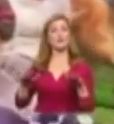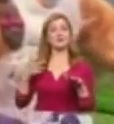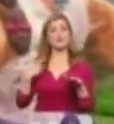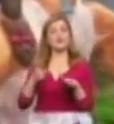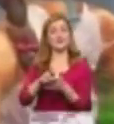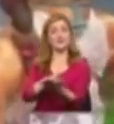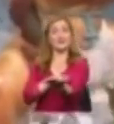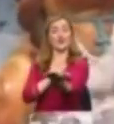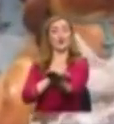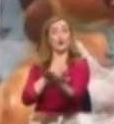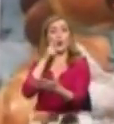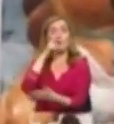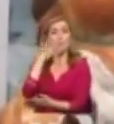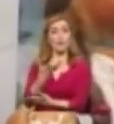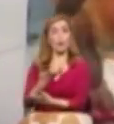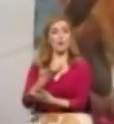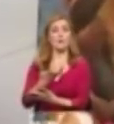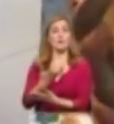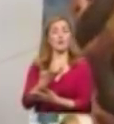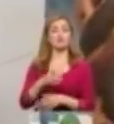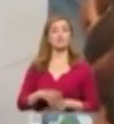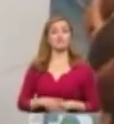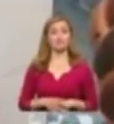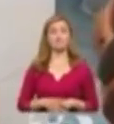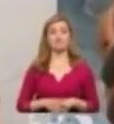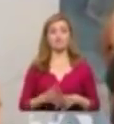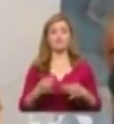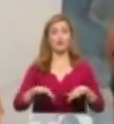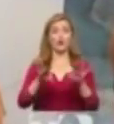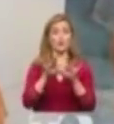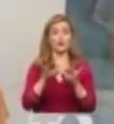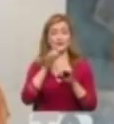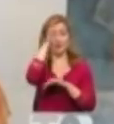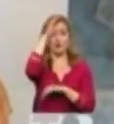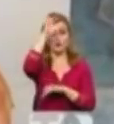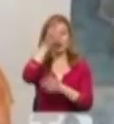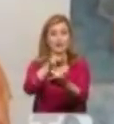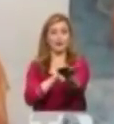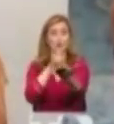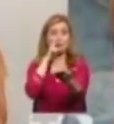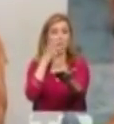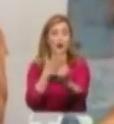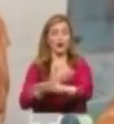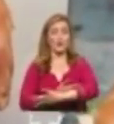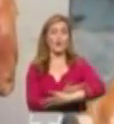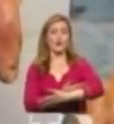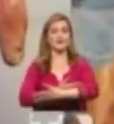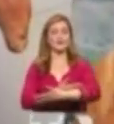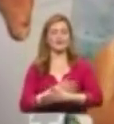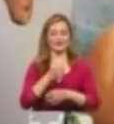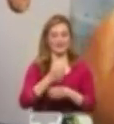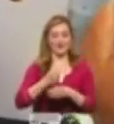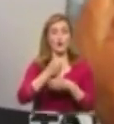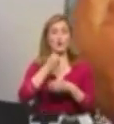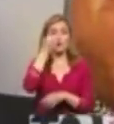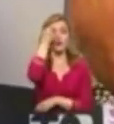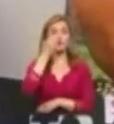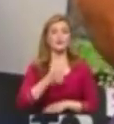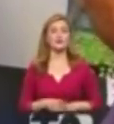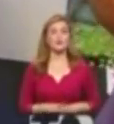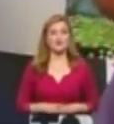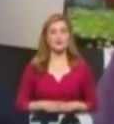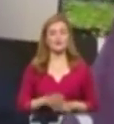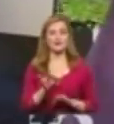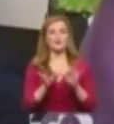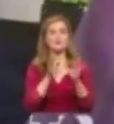de la tradicional guagua de pan, que eso es lo que tenemos que rescatar de nuestra cultura, la tradicional guagua de pan y nuestra tradicional colada morada.